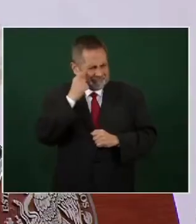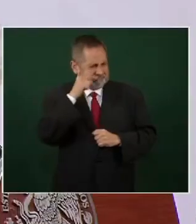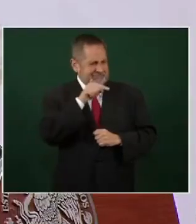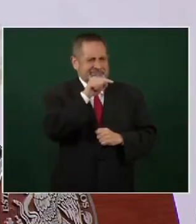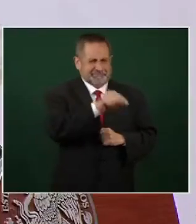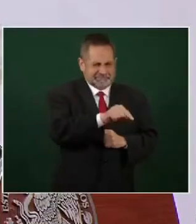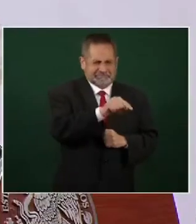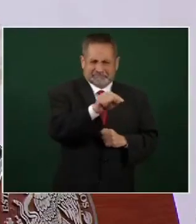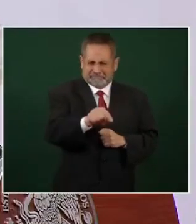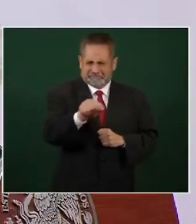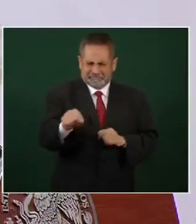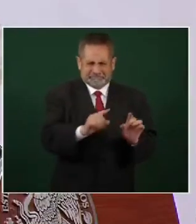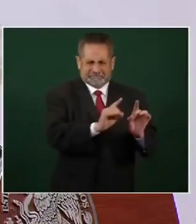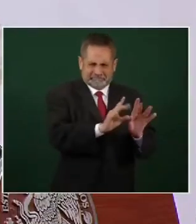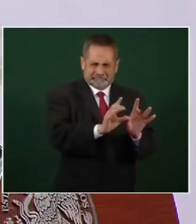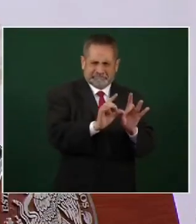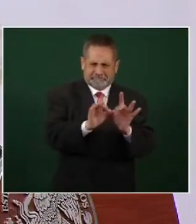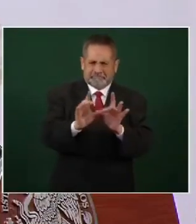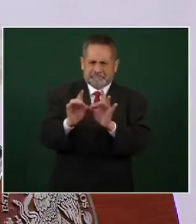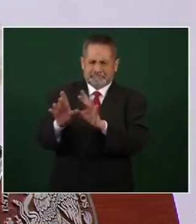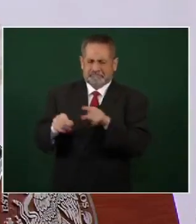eventos